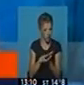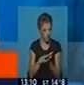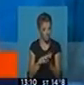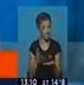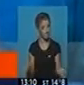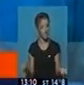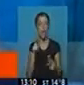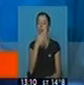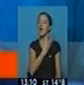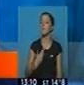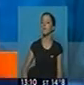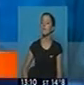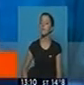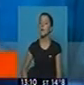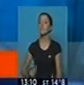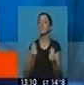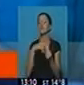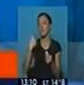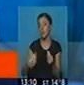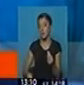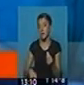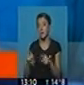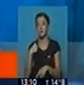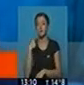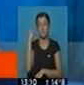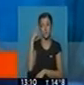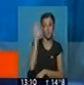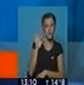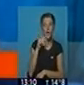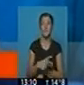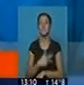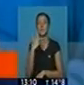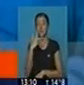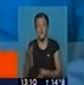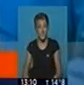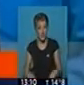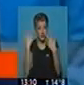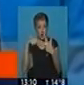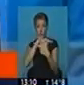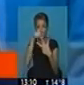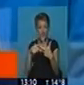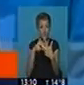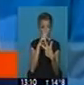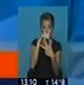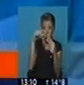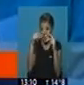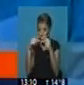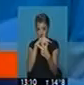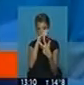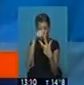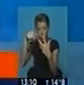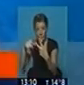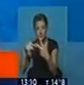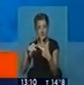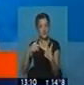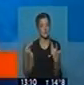como la especulación, es casi imposible imaginar que no va a haber especulación con una inflación de tres dígitos, digamos, ¿no? O sea, es casi, ahí hay más, también opera la